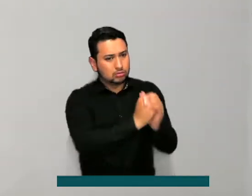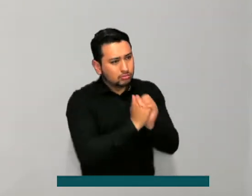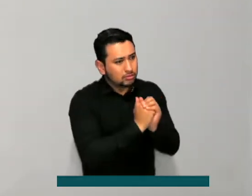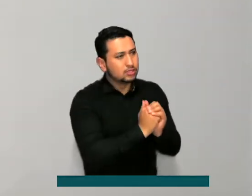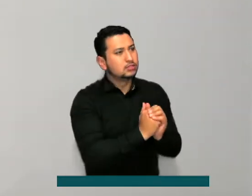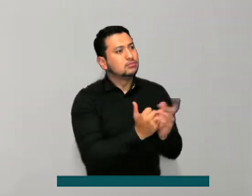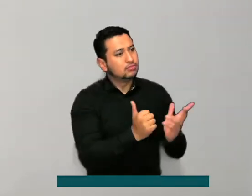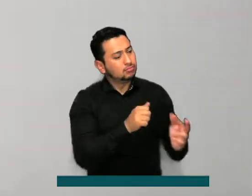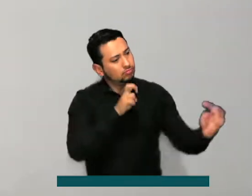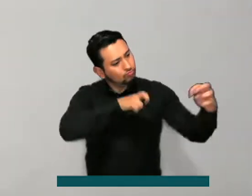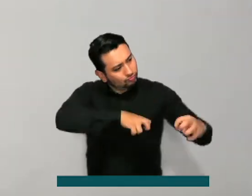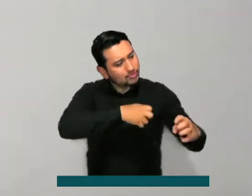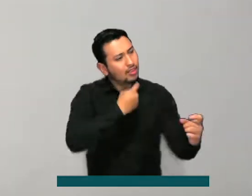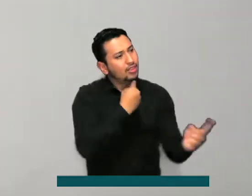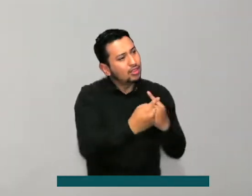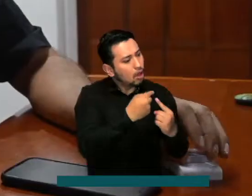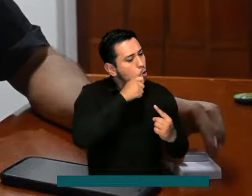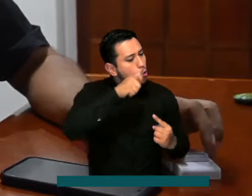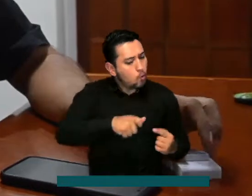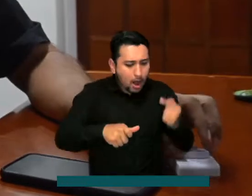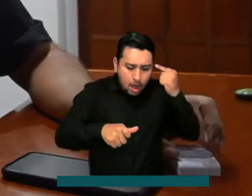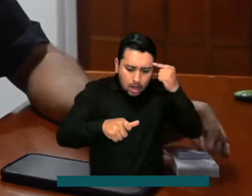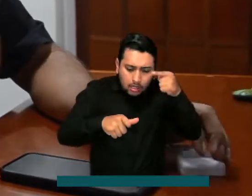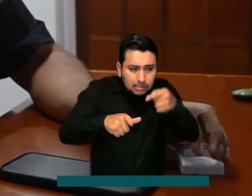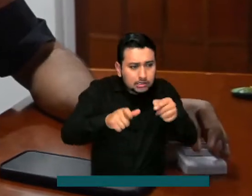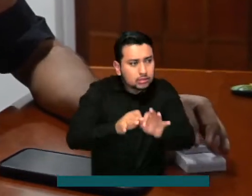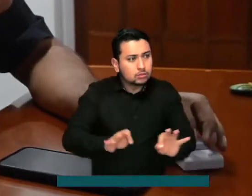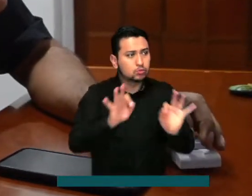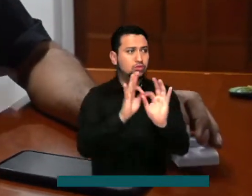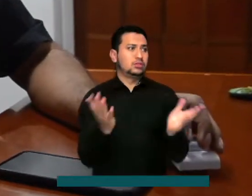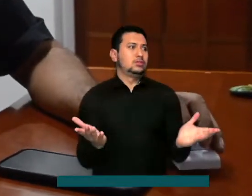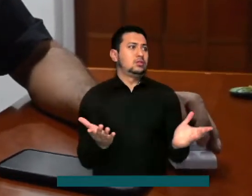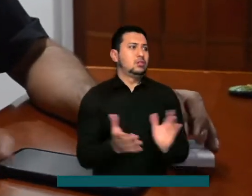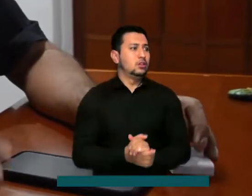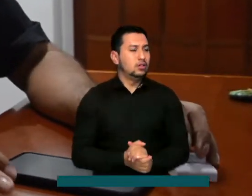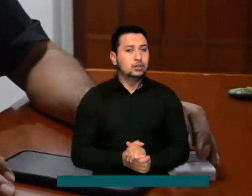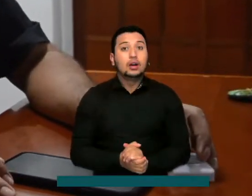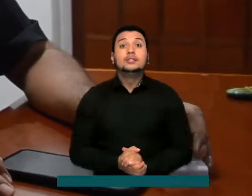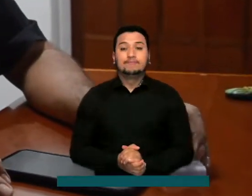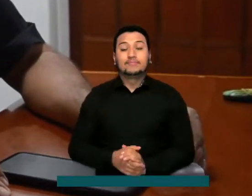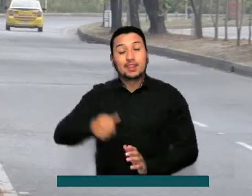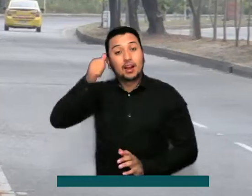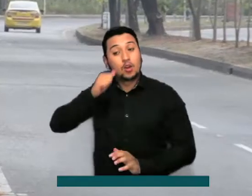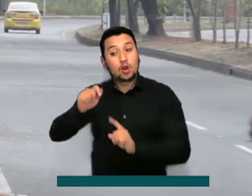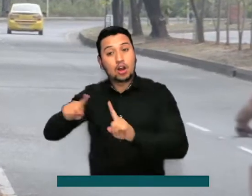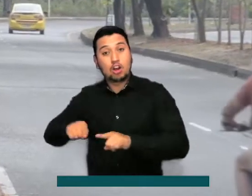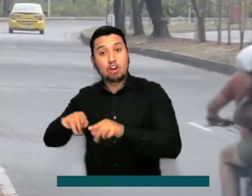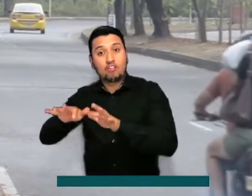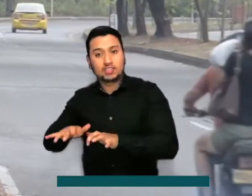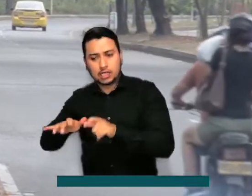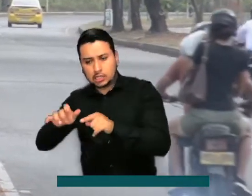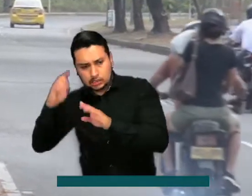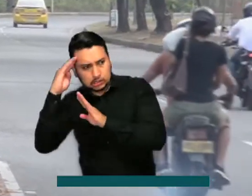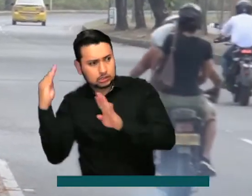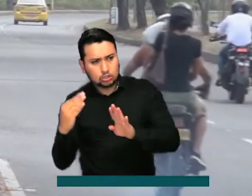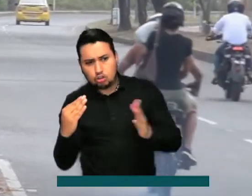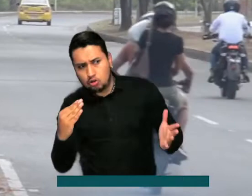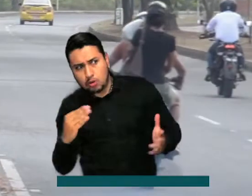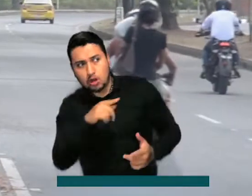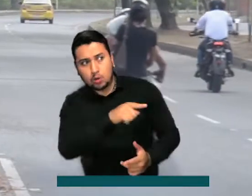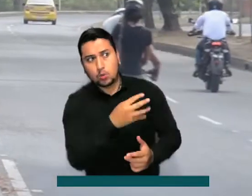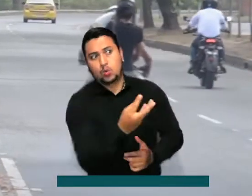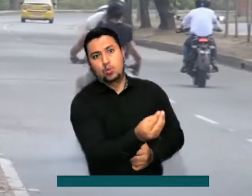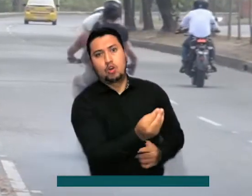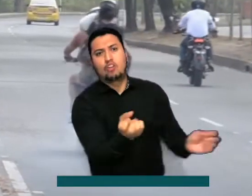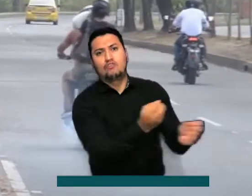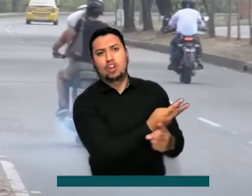llamado al diálogo humanitario. Desde la Oficina Asesora de Paz del Departamento de Arauca, la petición principal a los grupos violentos es a